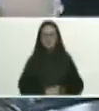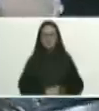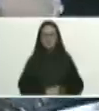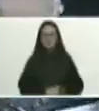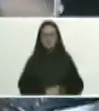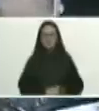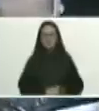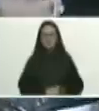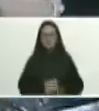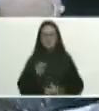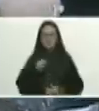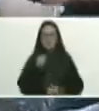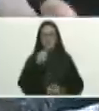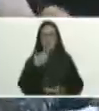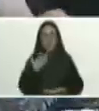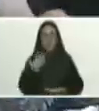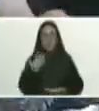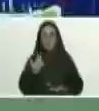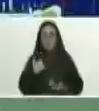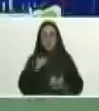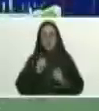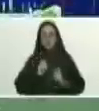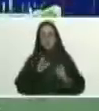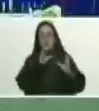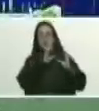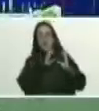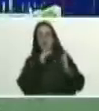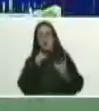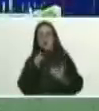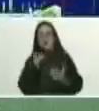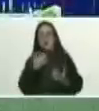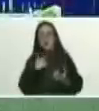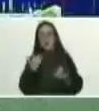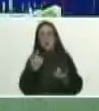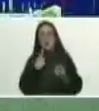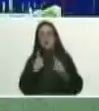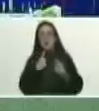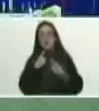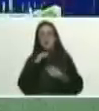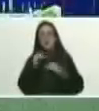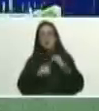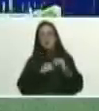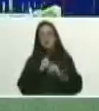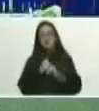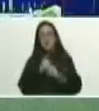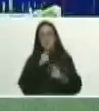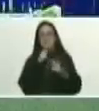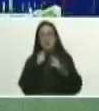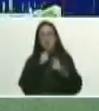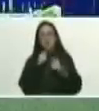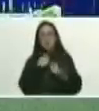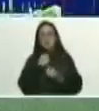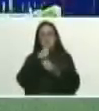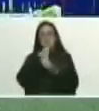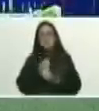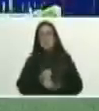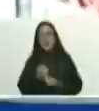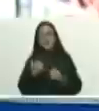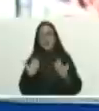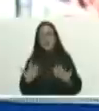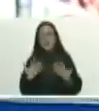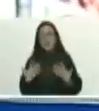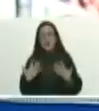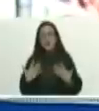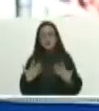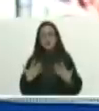Bueno, yo voy a dejar encargado el acto. Tengo una entrevista internacional de un periodista que me está esperando, pero urgente.